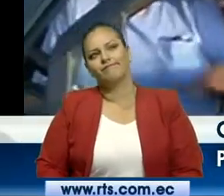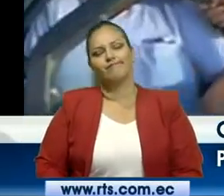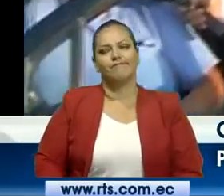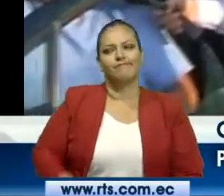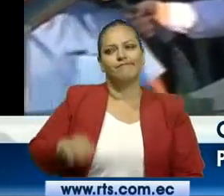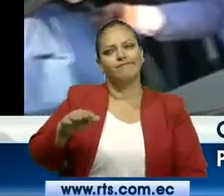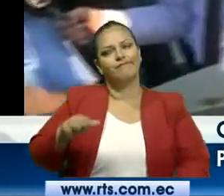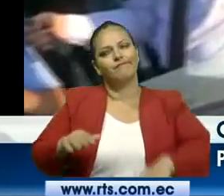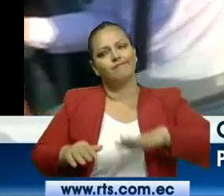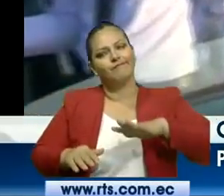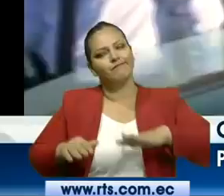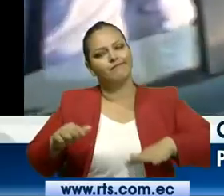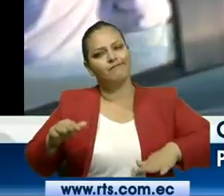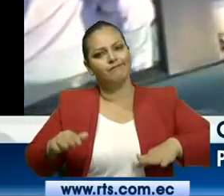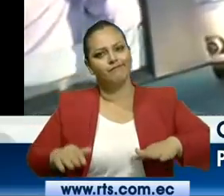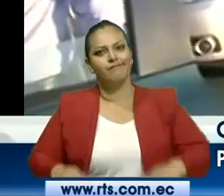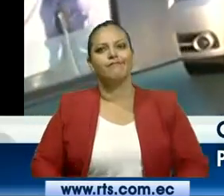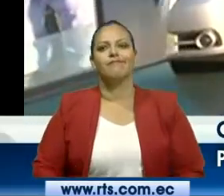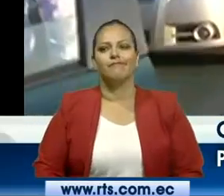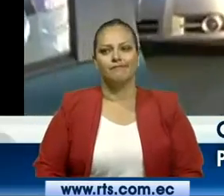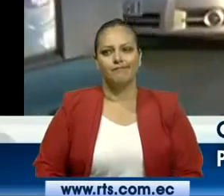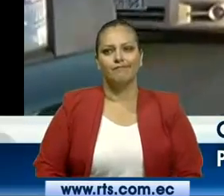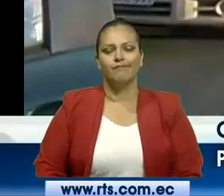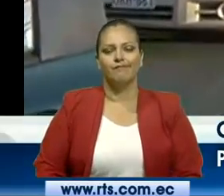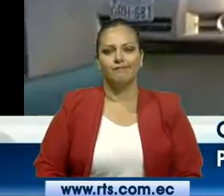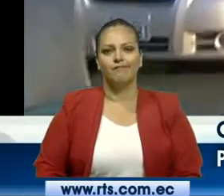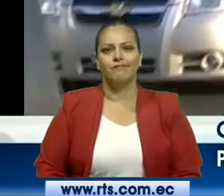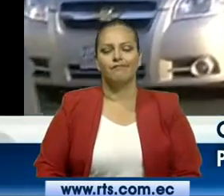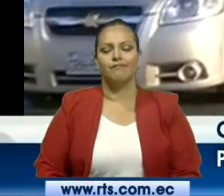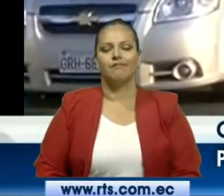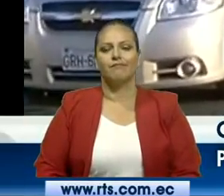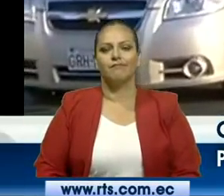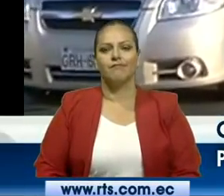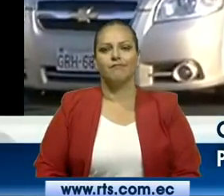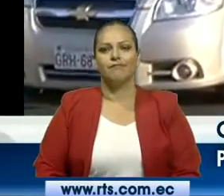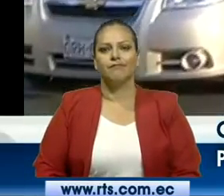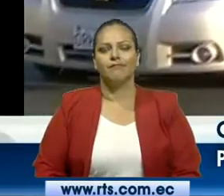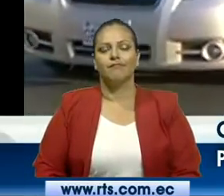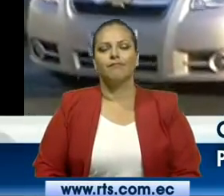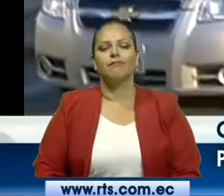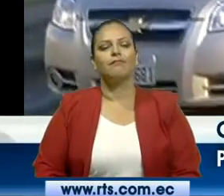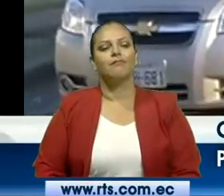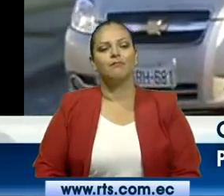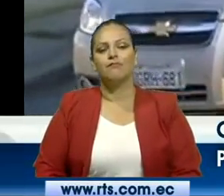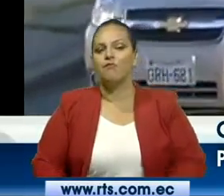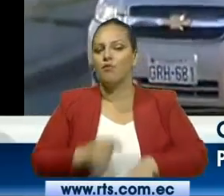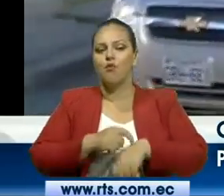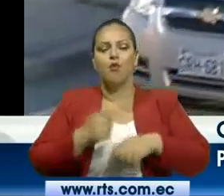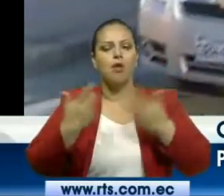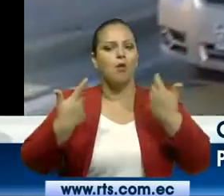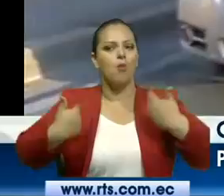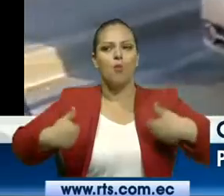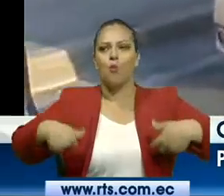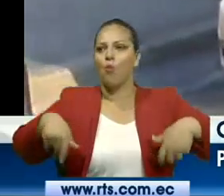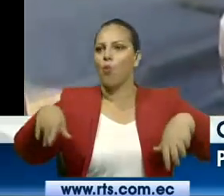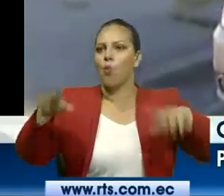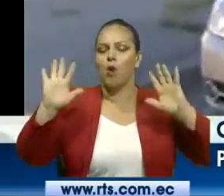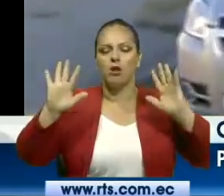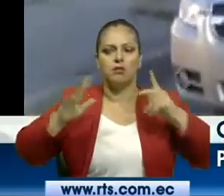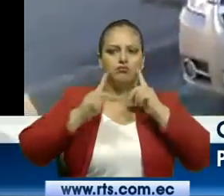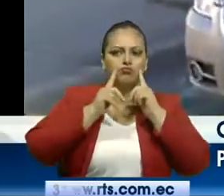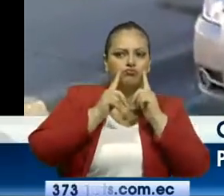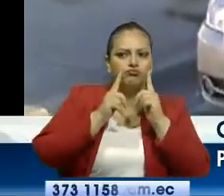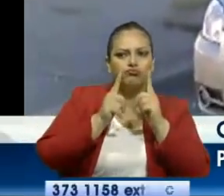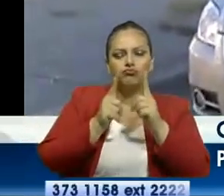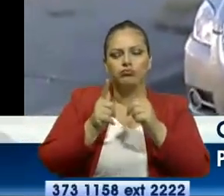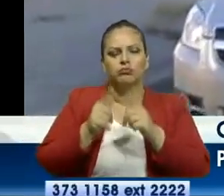por todos los sectores, tiene que ser todos los días aquí. Más frecuencia. Exacto. ¿A toda hora? A toda hora, a toda hora. ¿Por qué